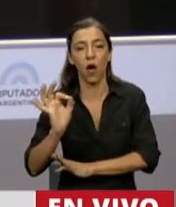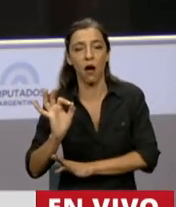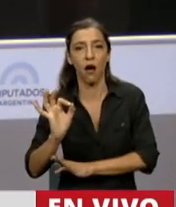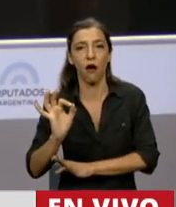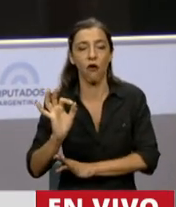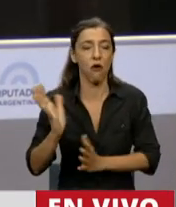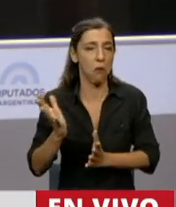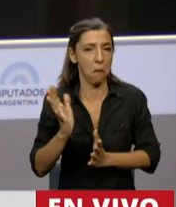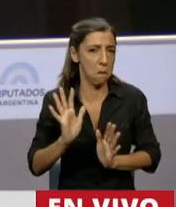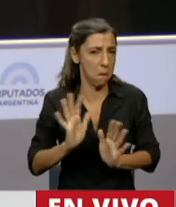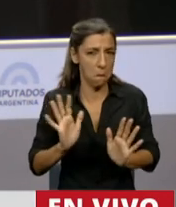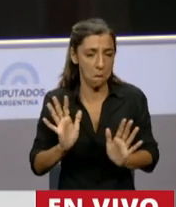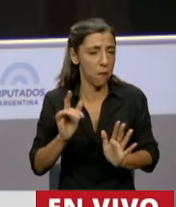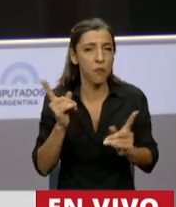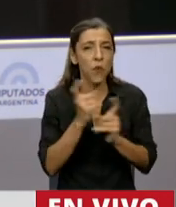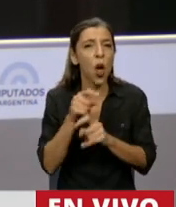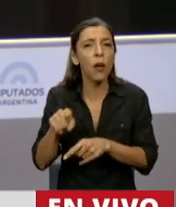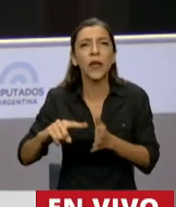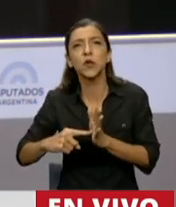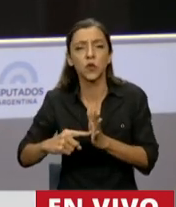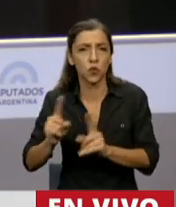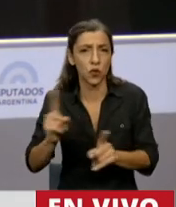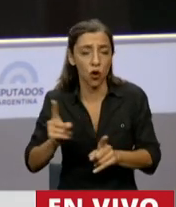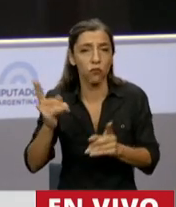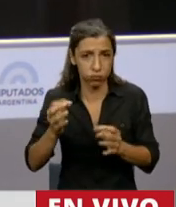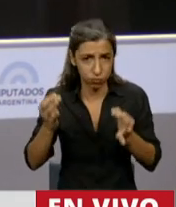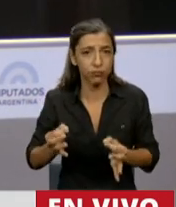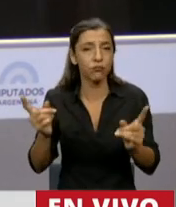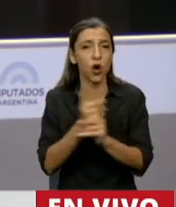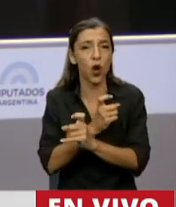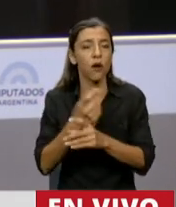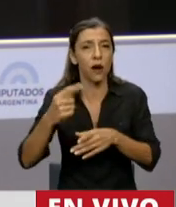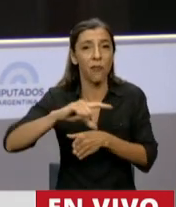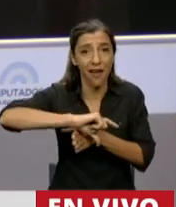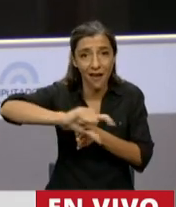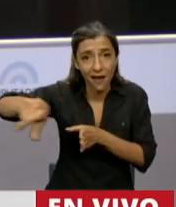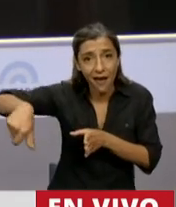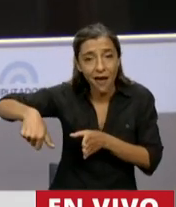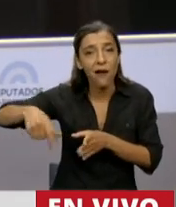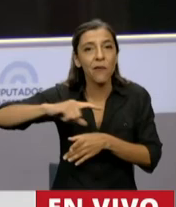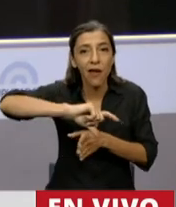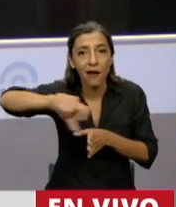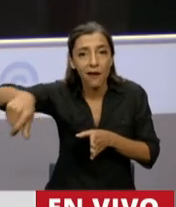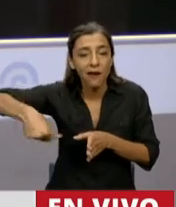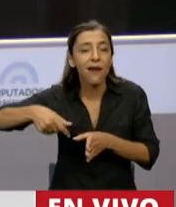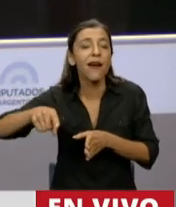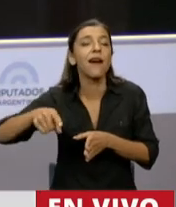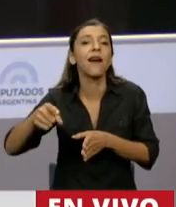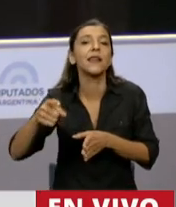más la verdadera problemática es el amba que en general recibe